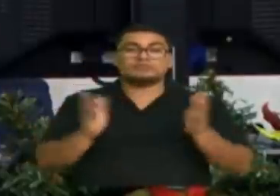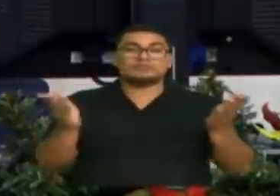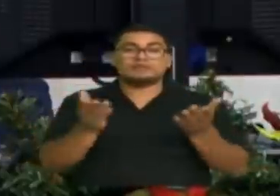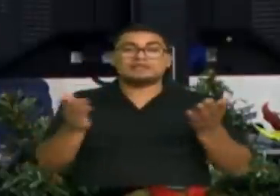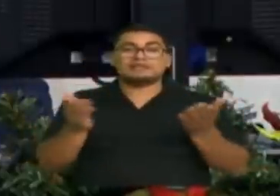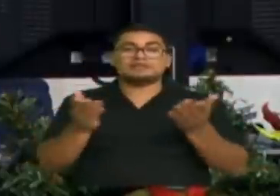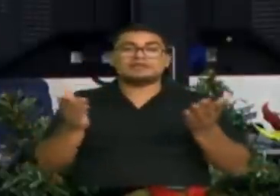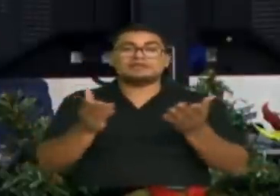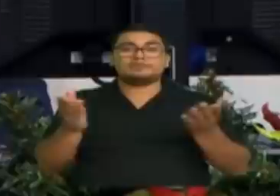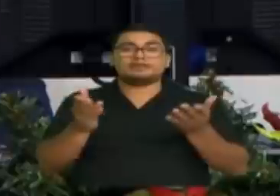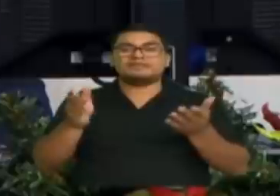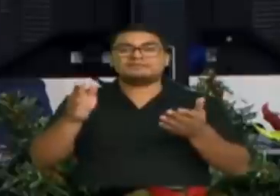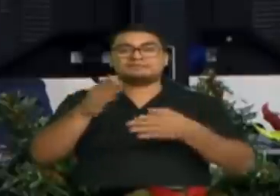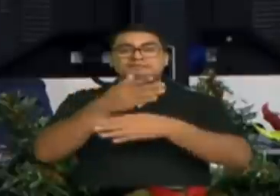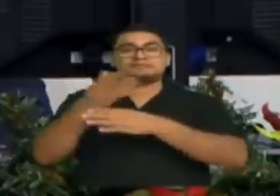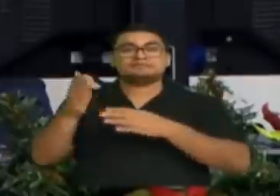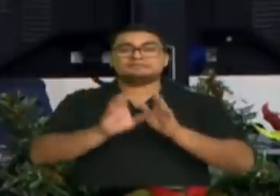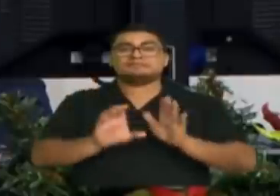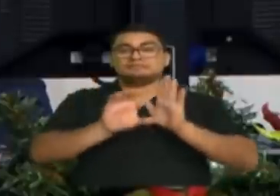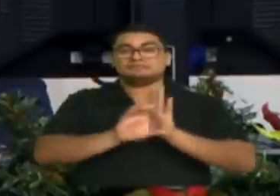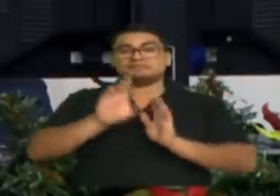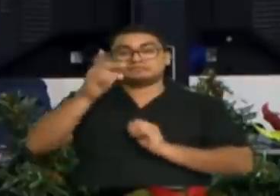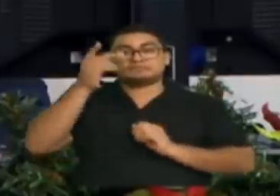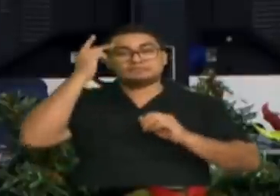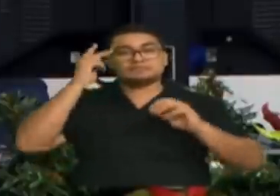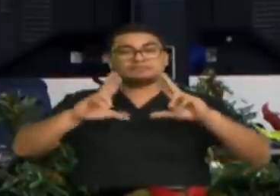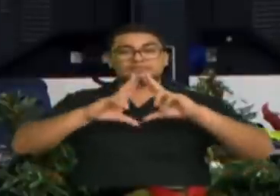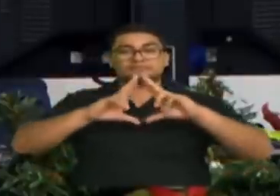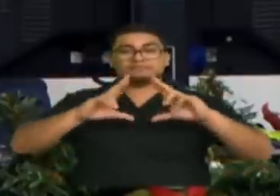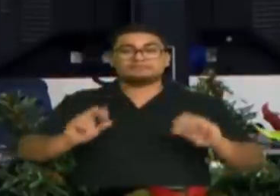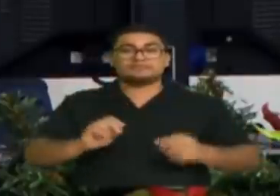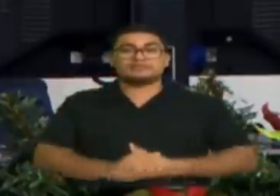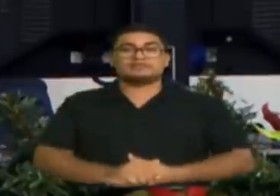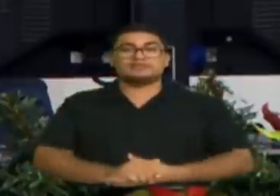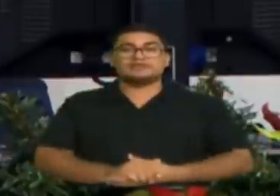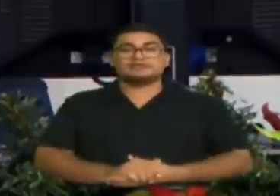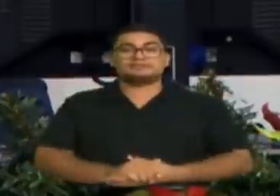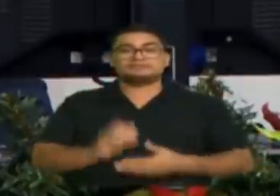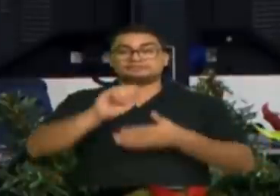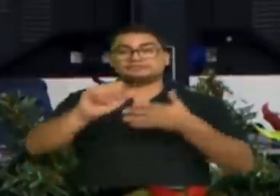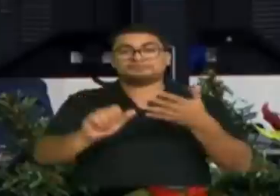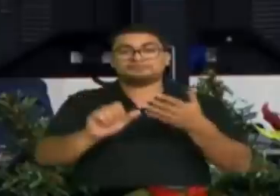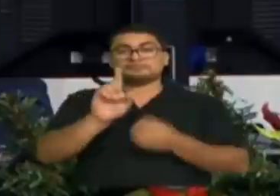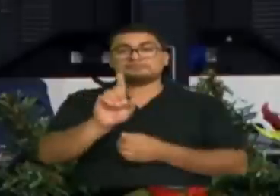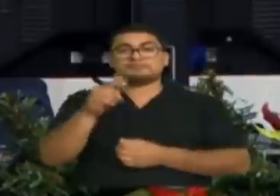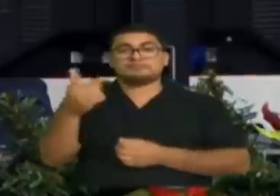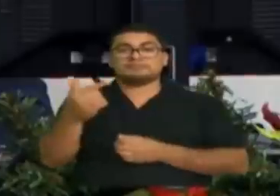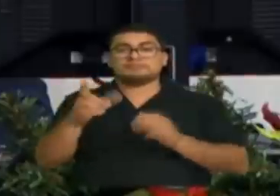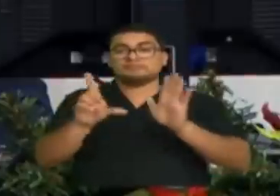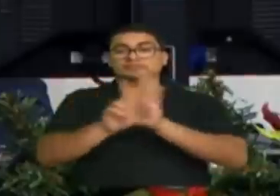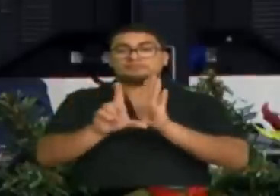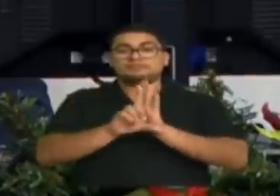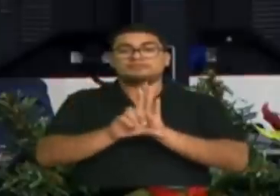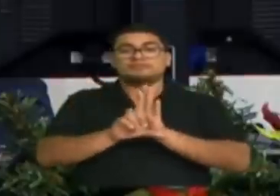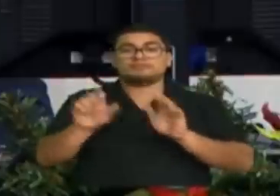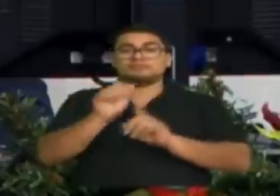de su estatuto y la Constitución de la República. Para tal caso, el artículo 17 de la Ley Orgánica